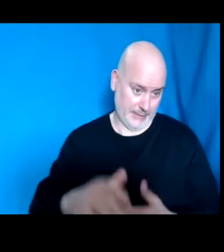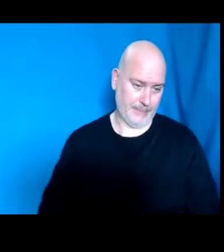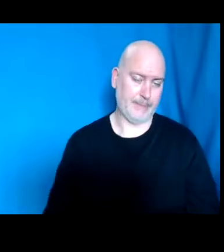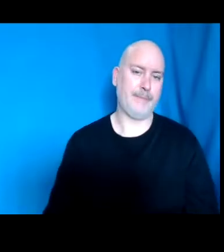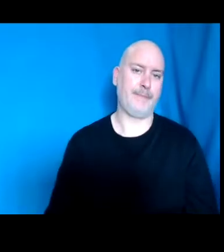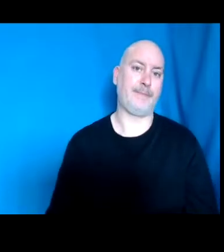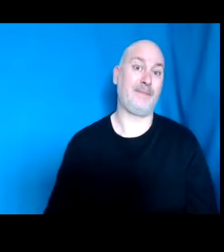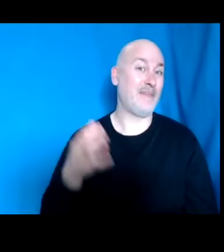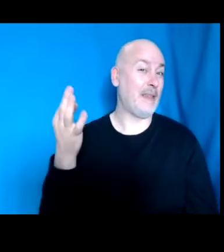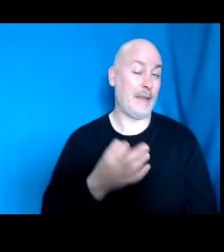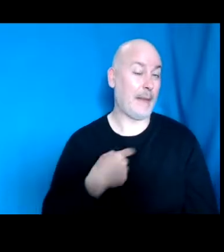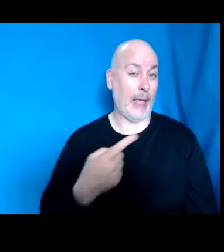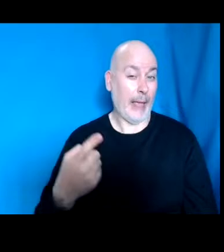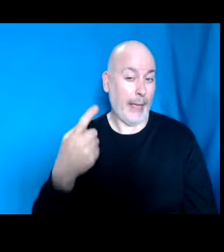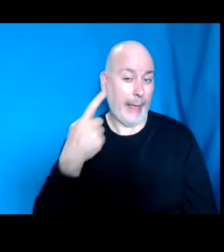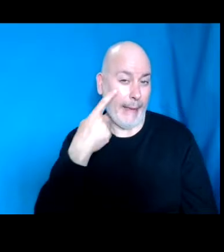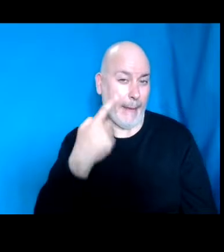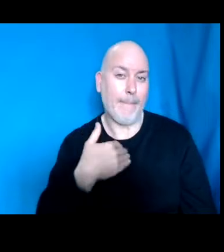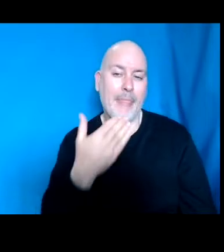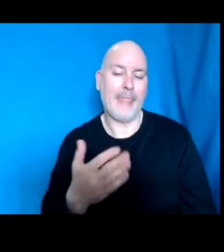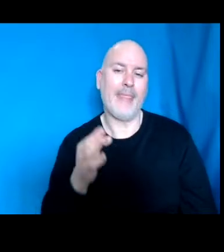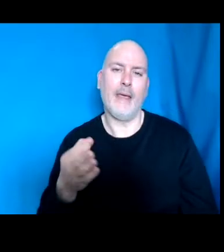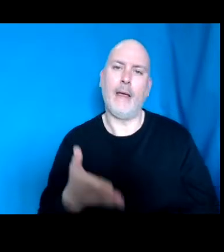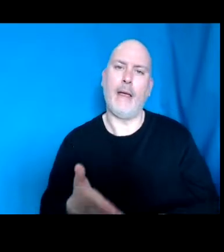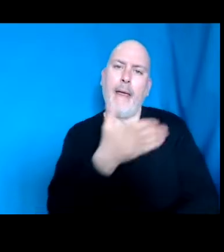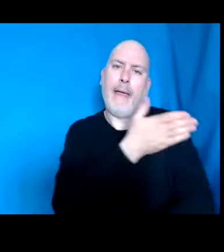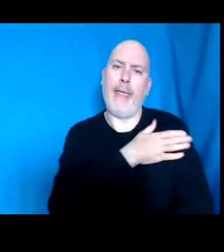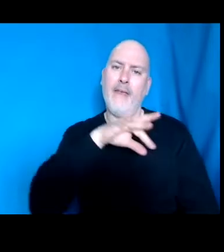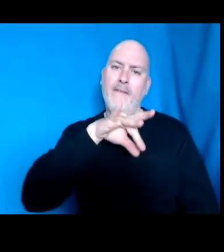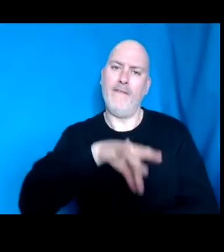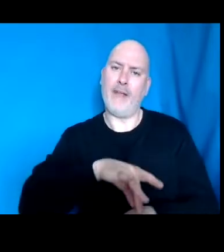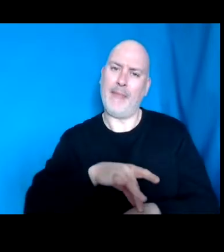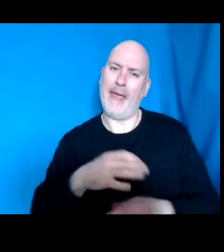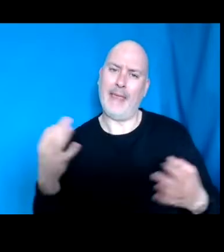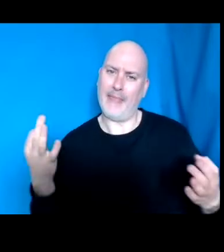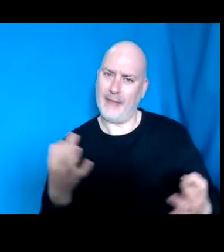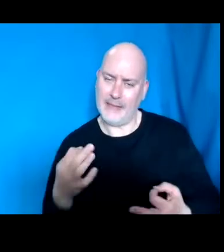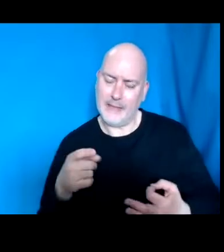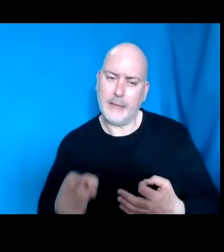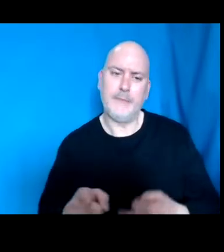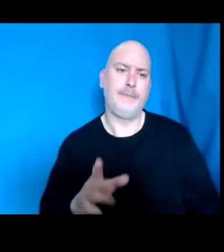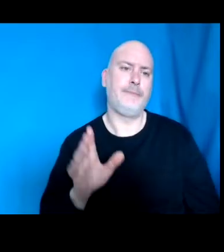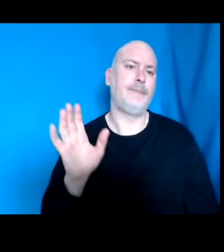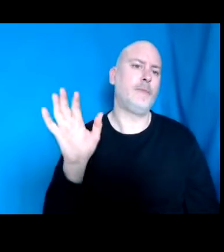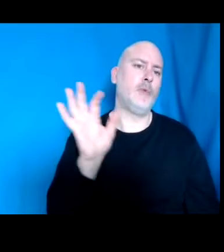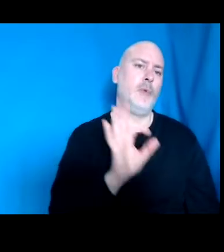Tendremos que conocer antecedentes personales de enfermedades previas, de enfermedades